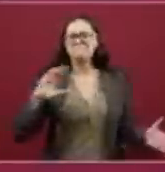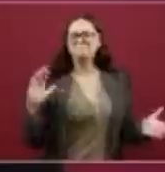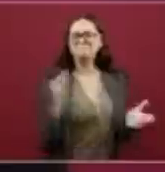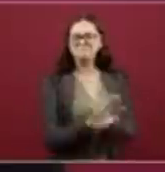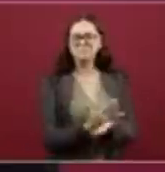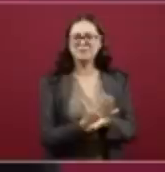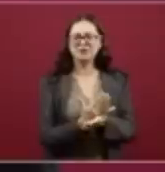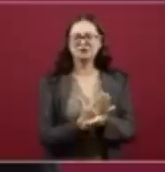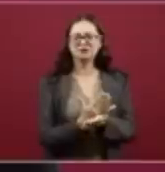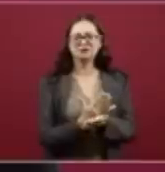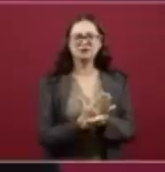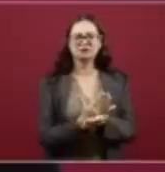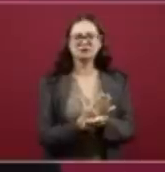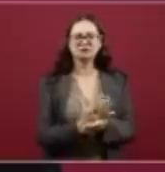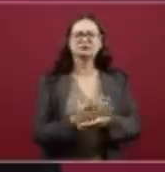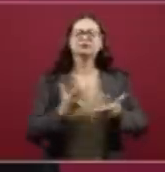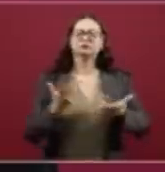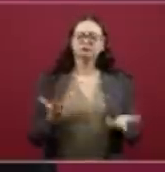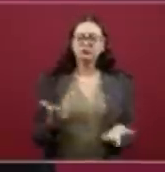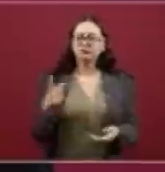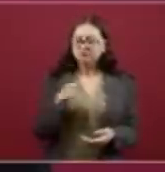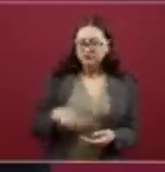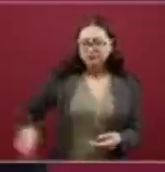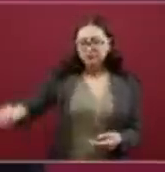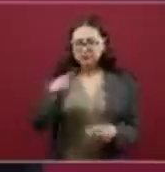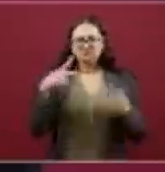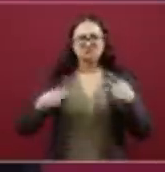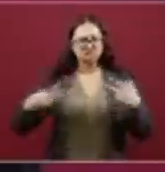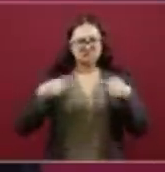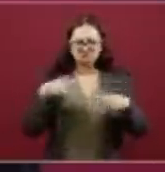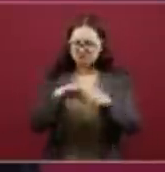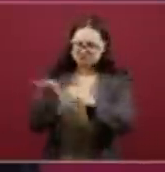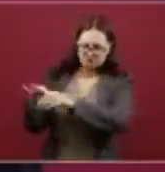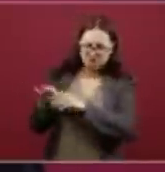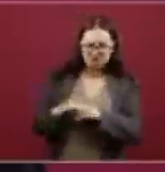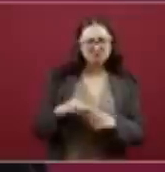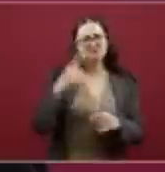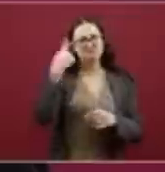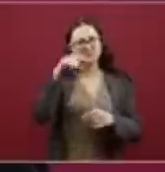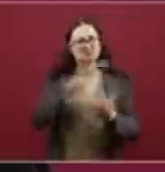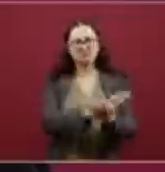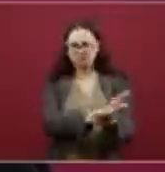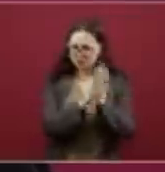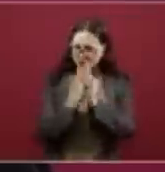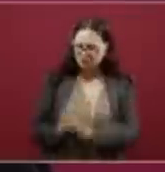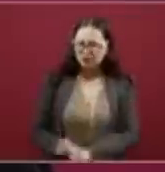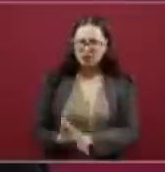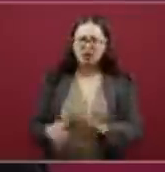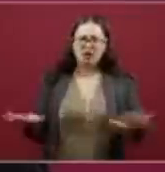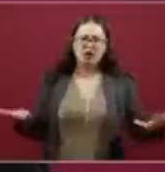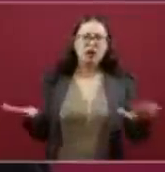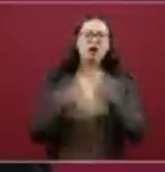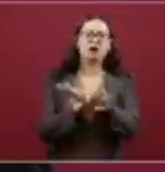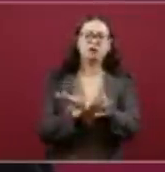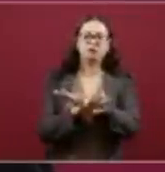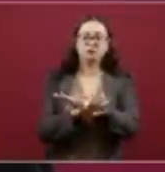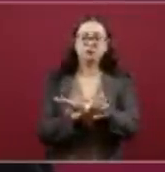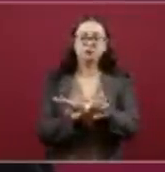aprobó que se lleven a cabo los cambios, las transformaciones, y ellos